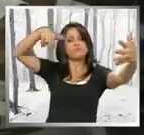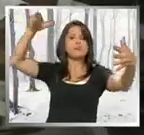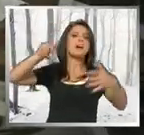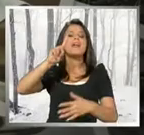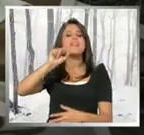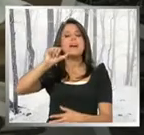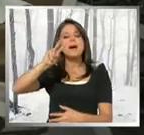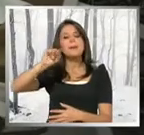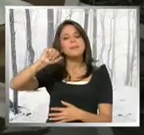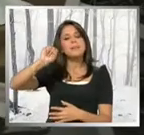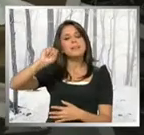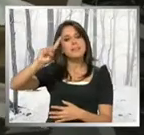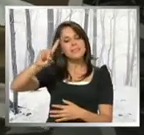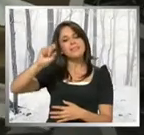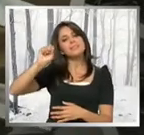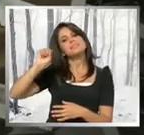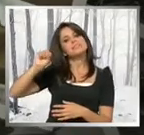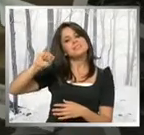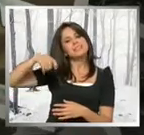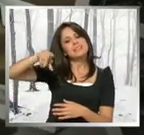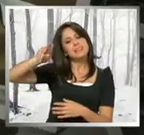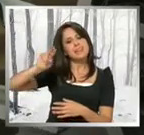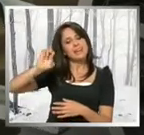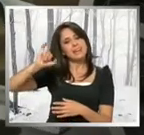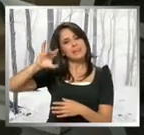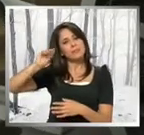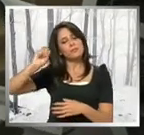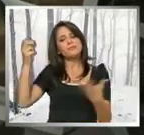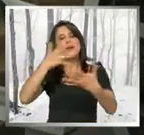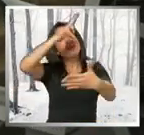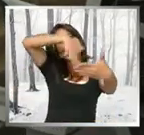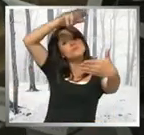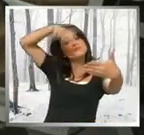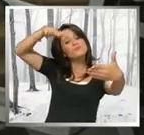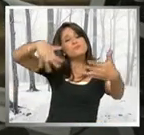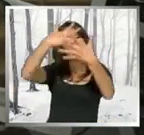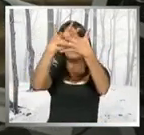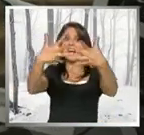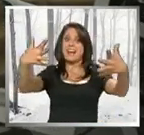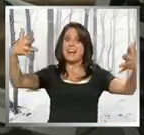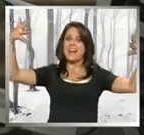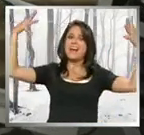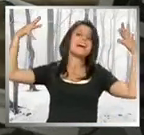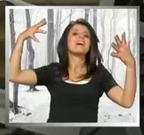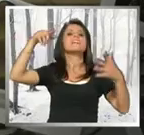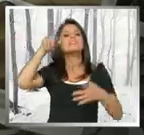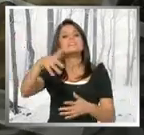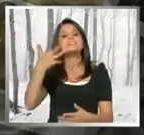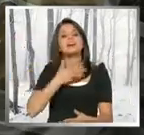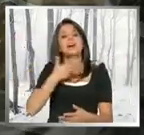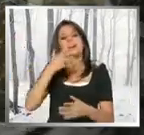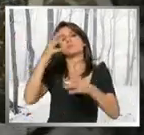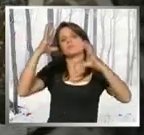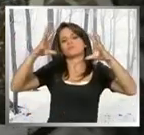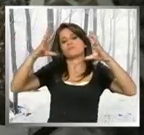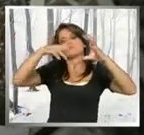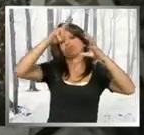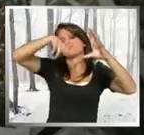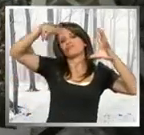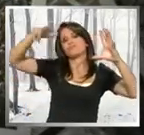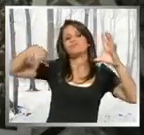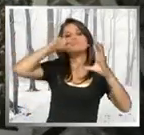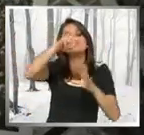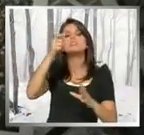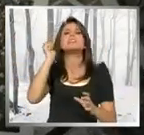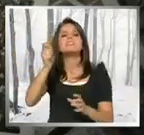Alfaro Siqueiros. Exacto, se llama este mural Marcha de la Humanidad en la Tierra y hacia el Cosmos, y es un tributo a los